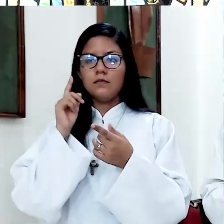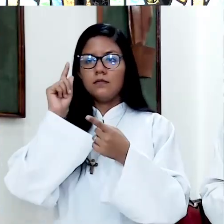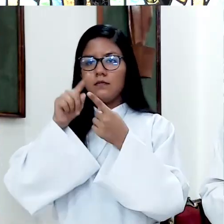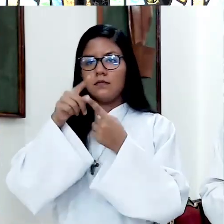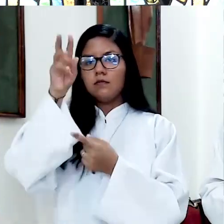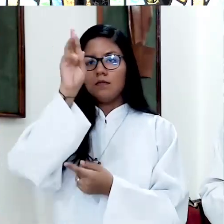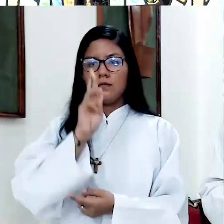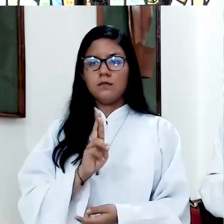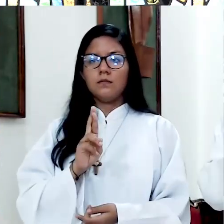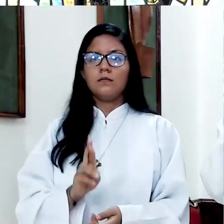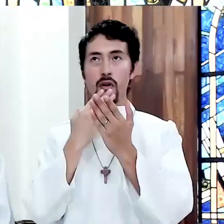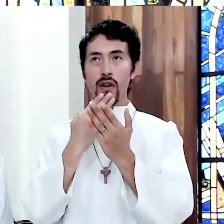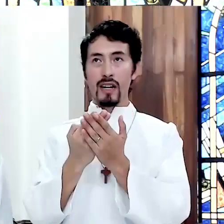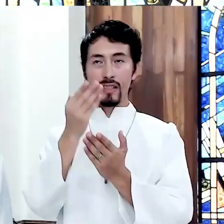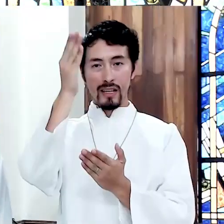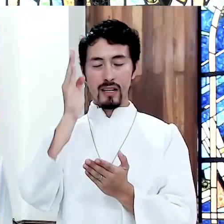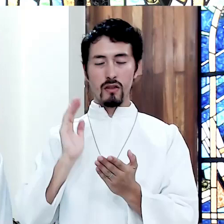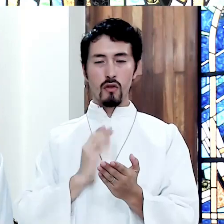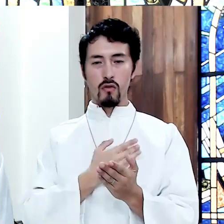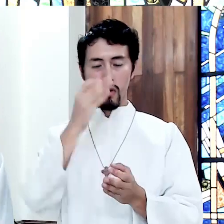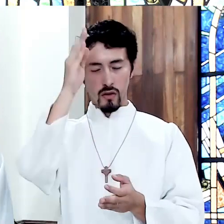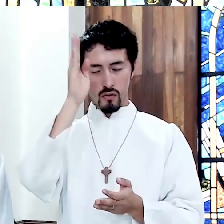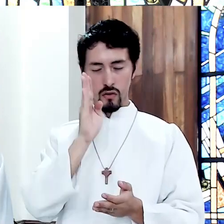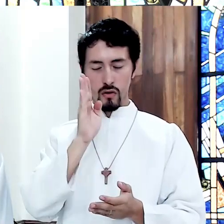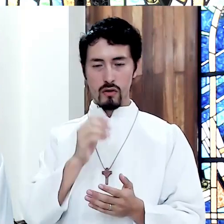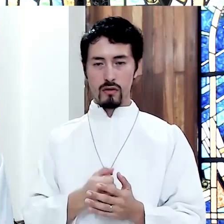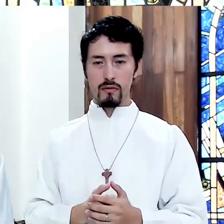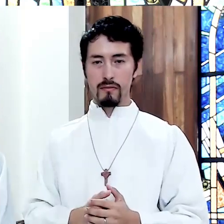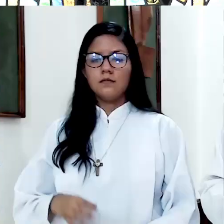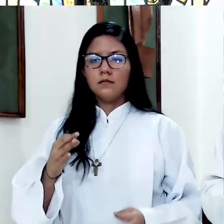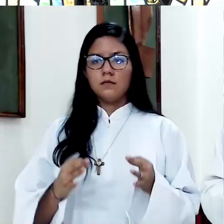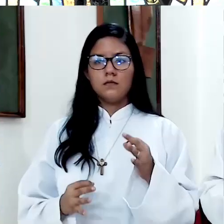Señor nuestro Dios. Es justo y necesario.